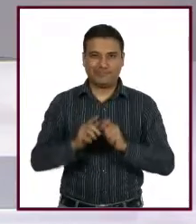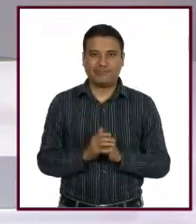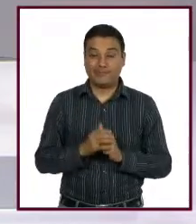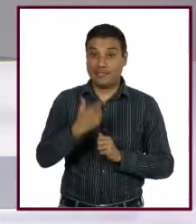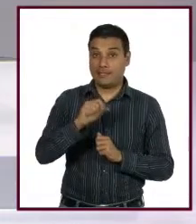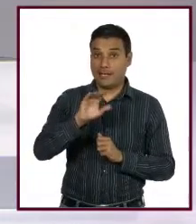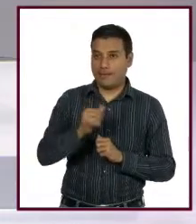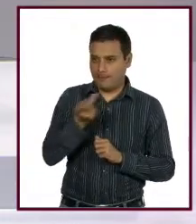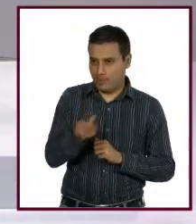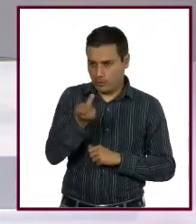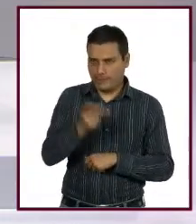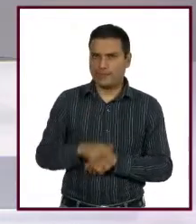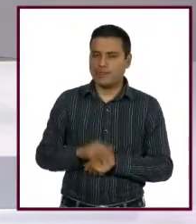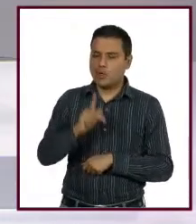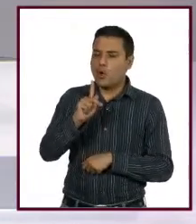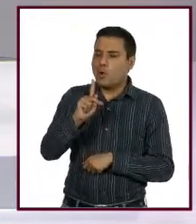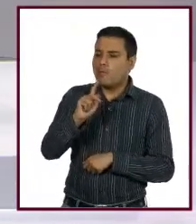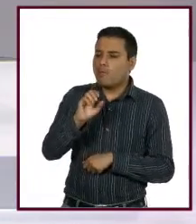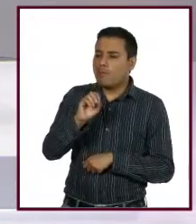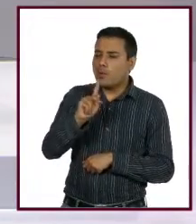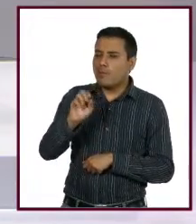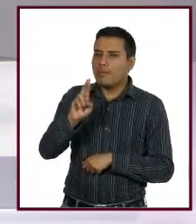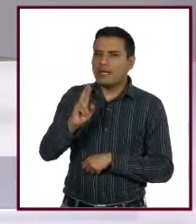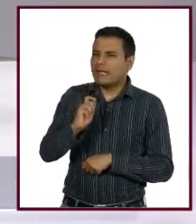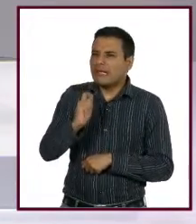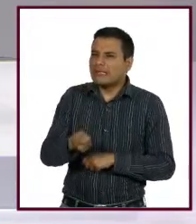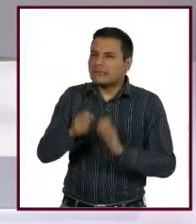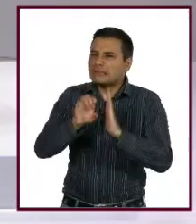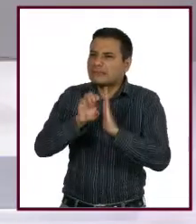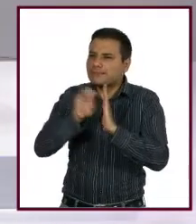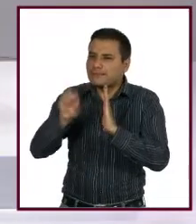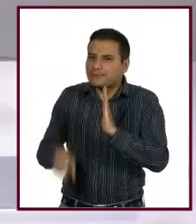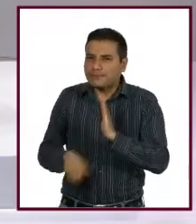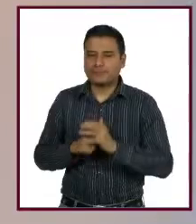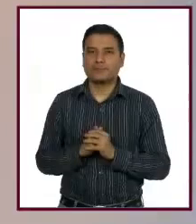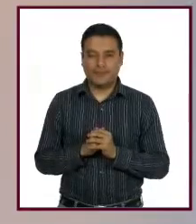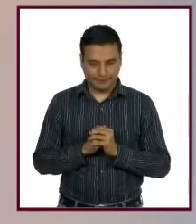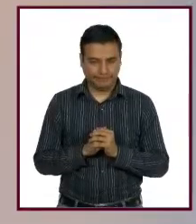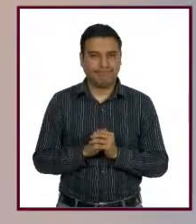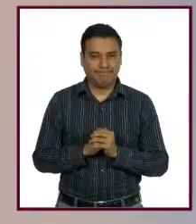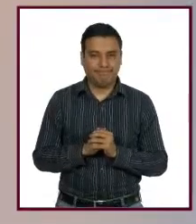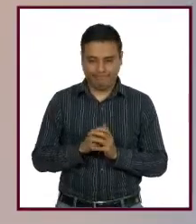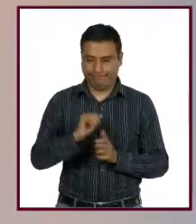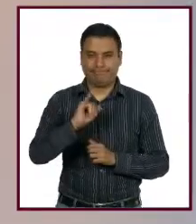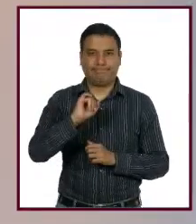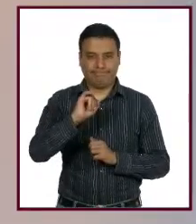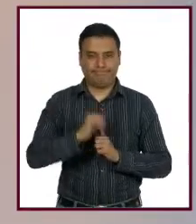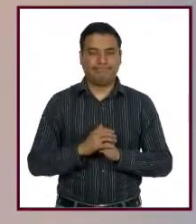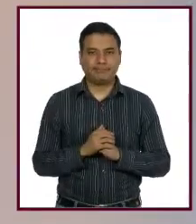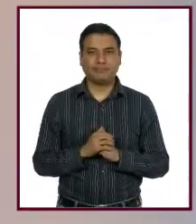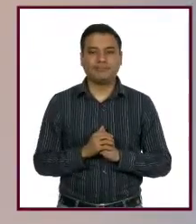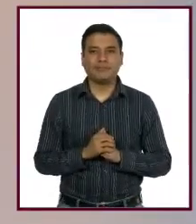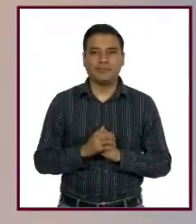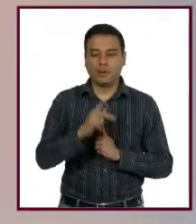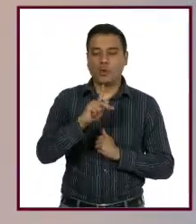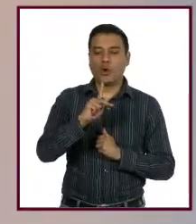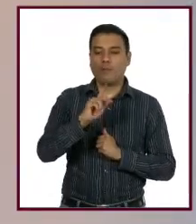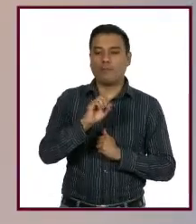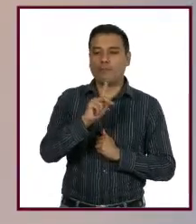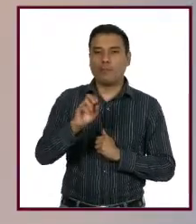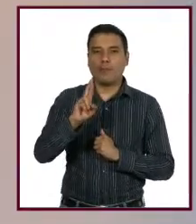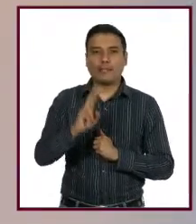¿qué son los poppers? ¿Nos podría dar más ejemplos de estos? Claro que sí. Los poppers igual